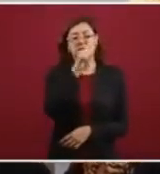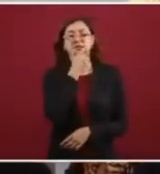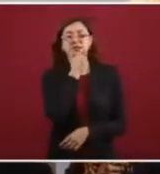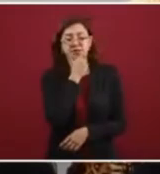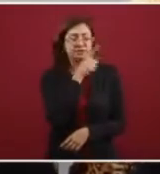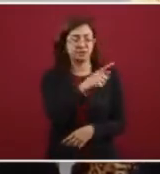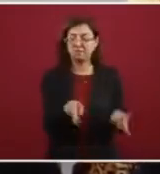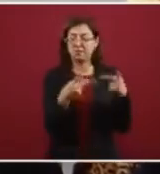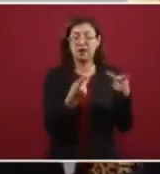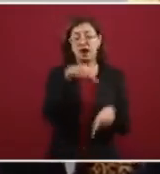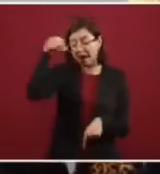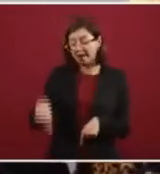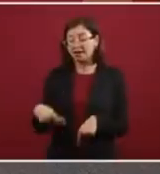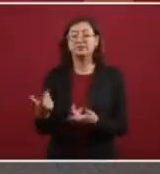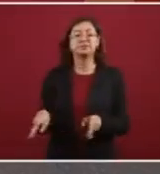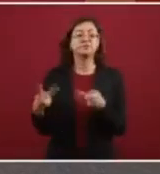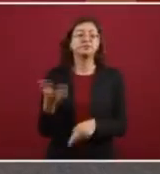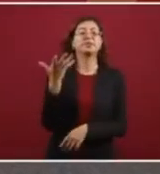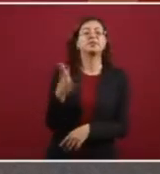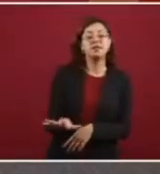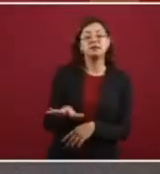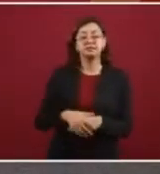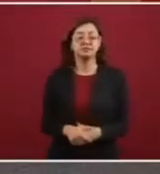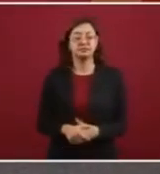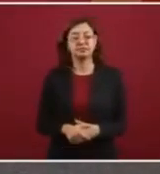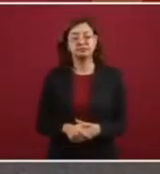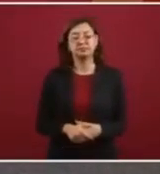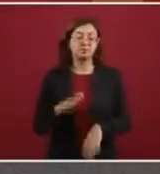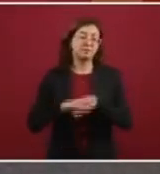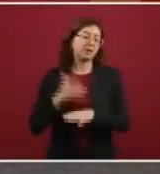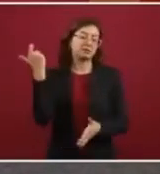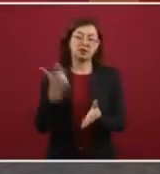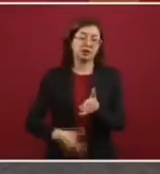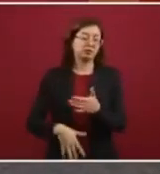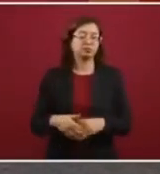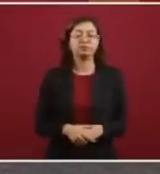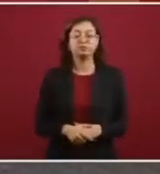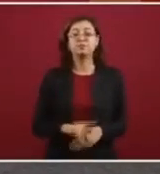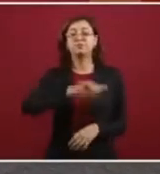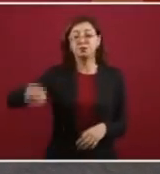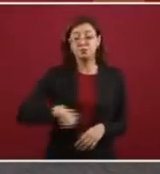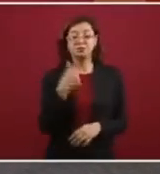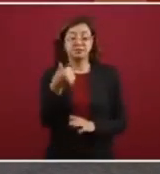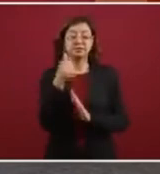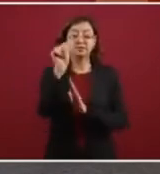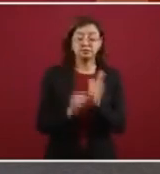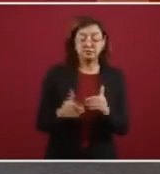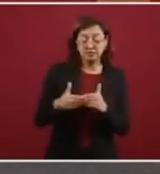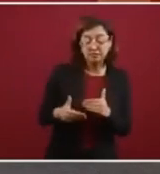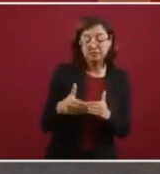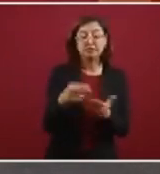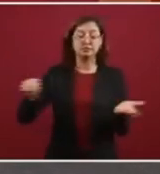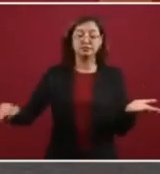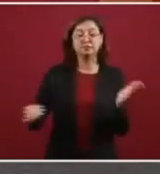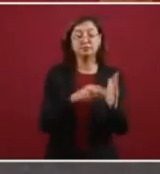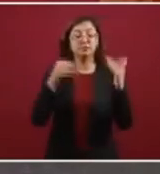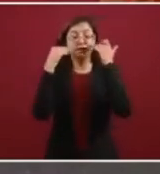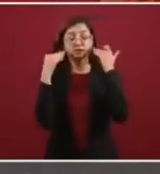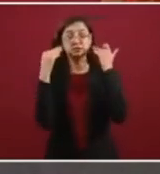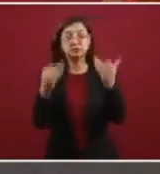vendieron en 10 libras esterlinas, las acciones. Y a los 6 meses uno de los compradores firmó como